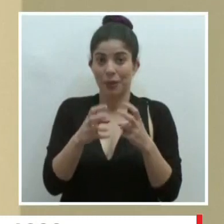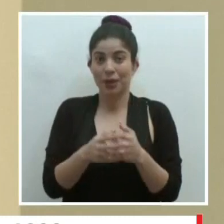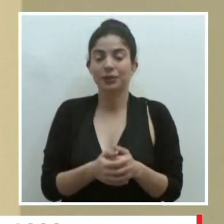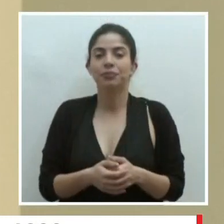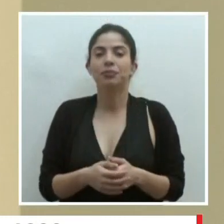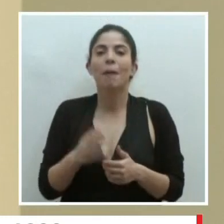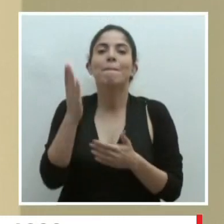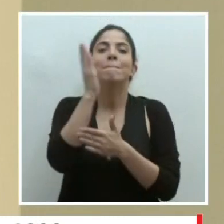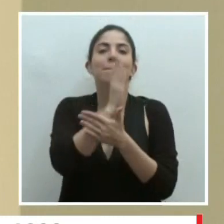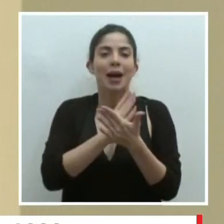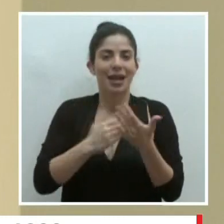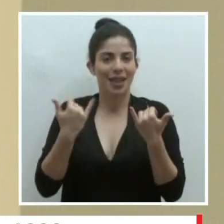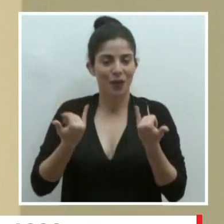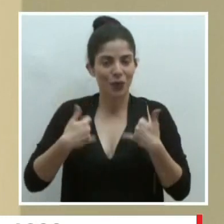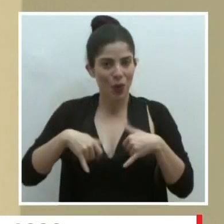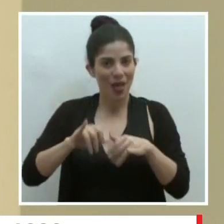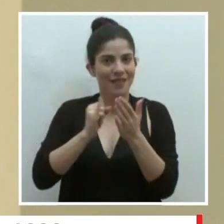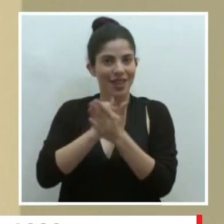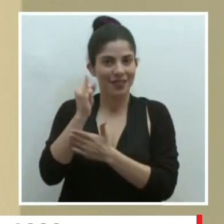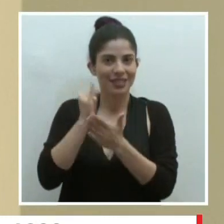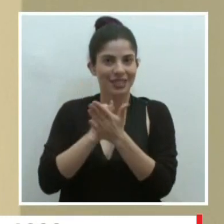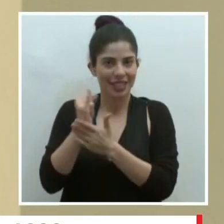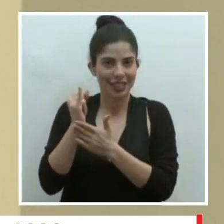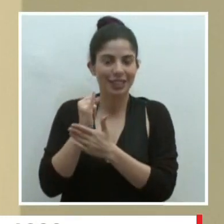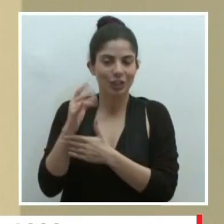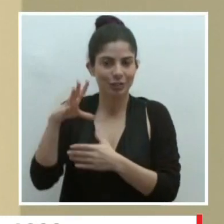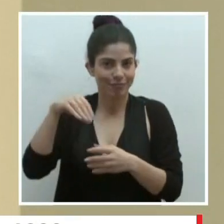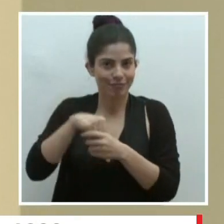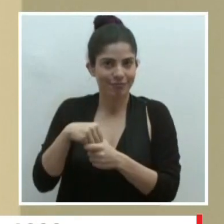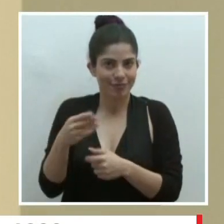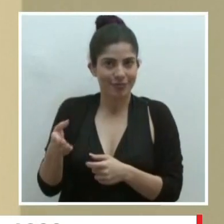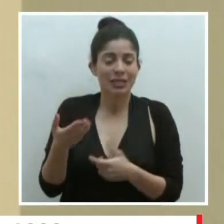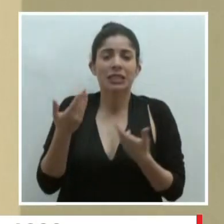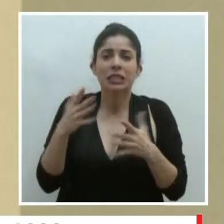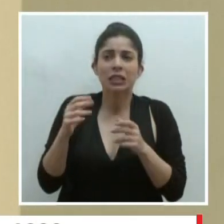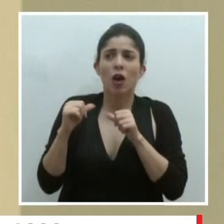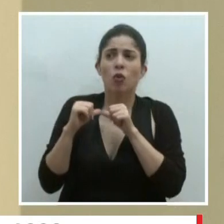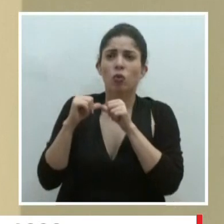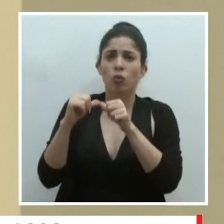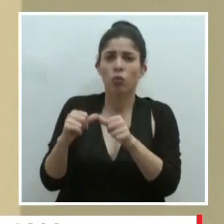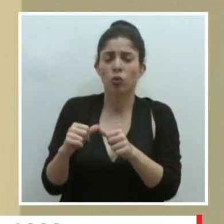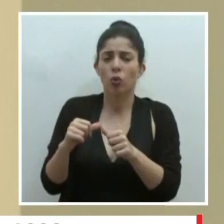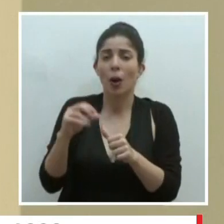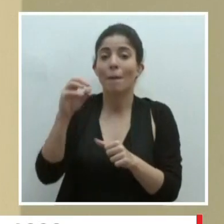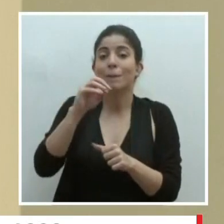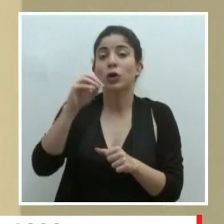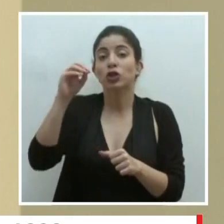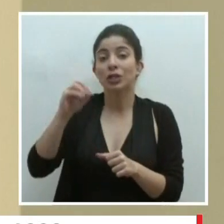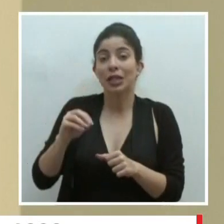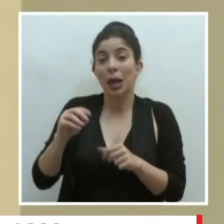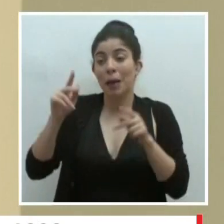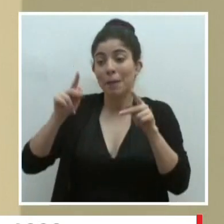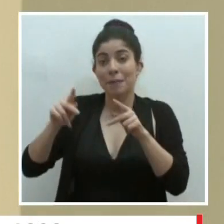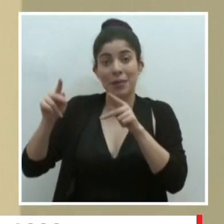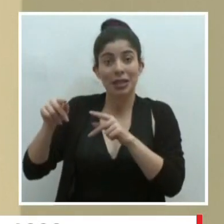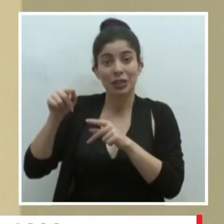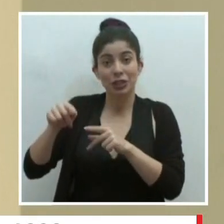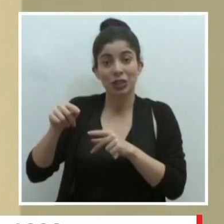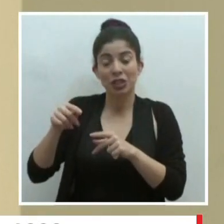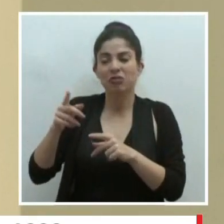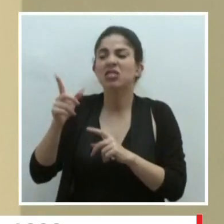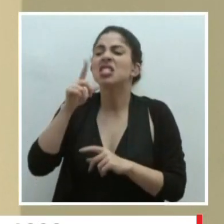es parte de las investigaciones que se siguen llevando a cabo. Habíamos mantenido un porcentaje de personas que no se les identificaba